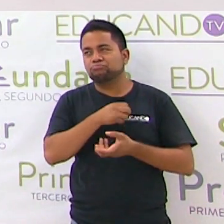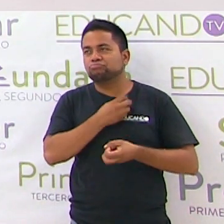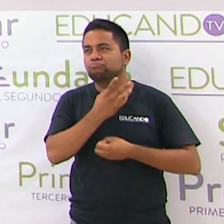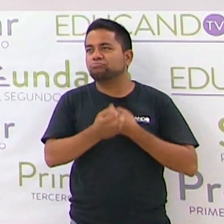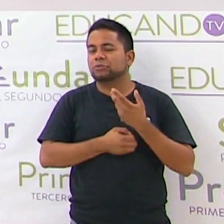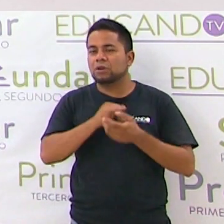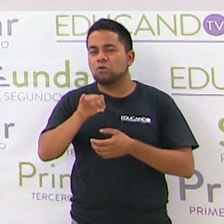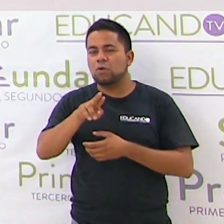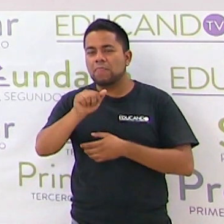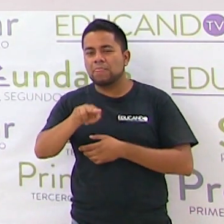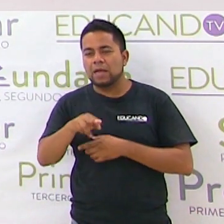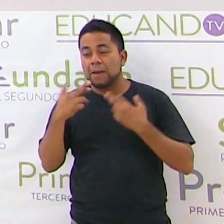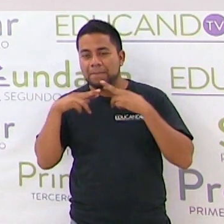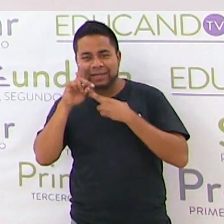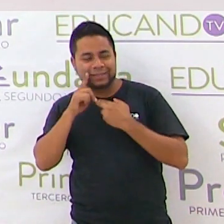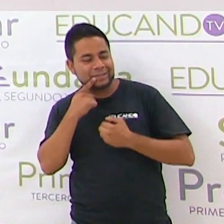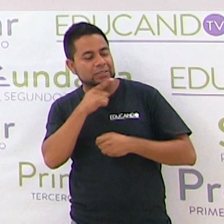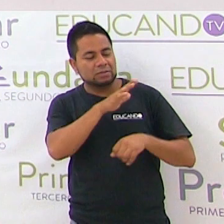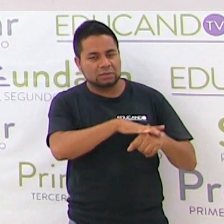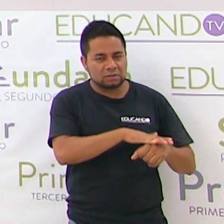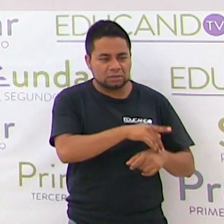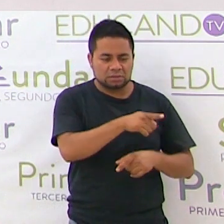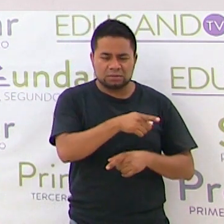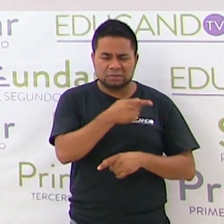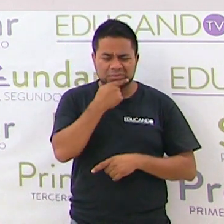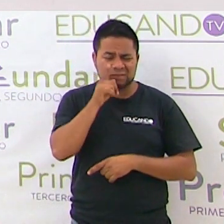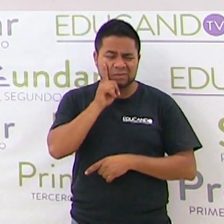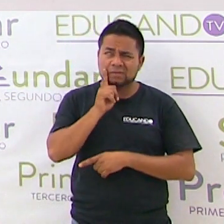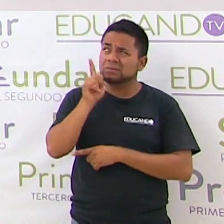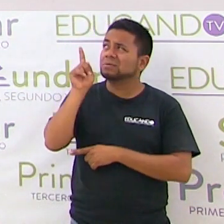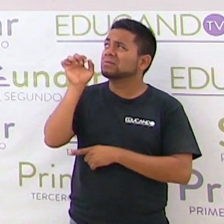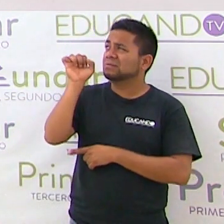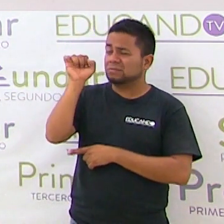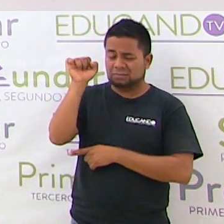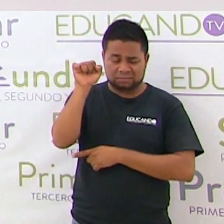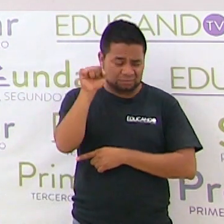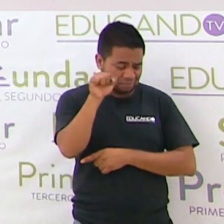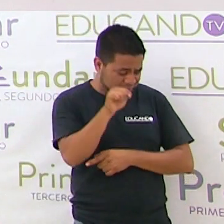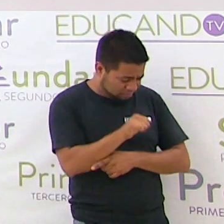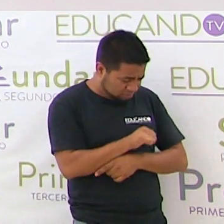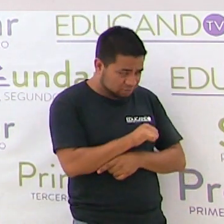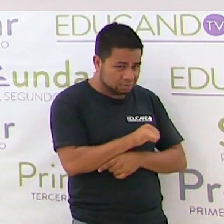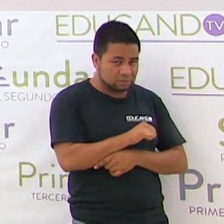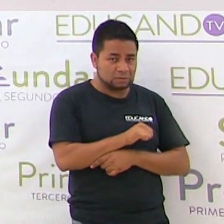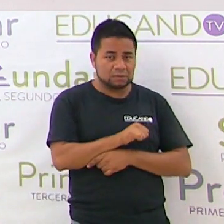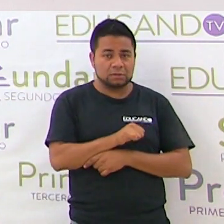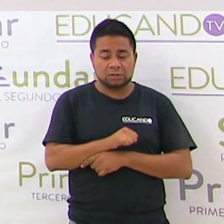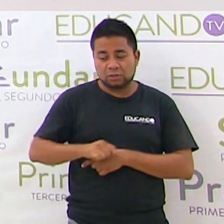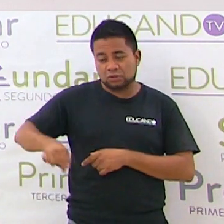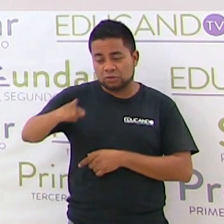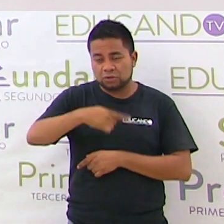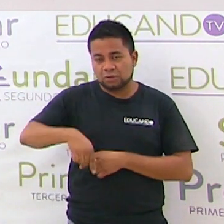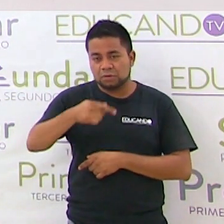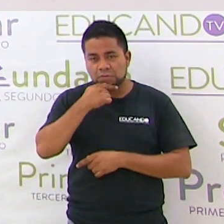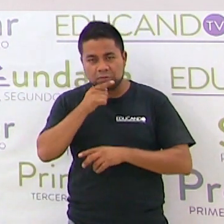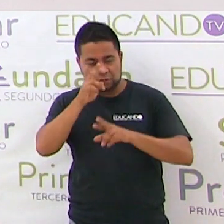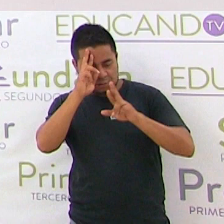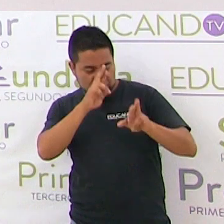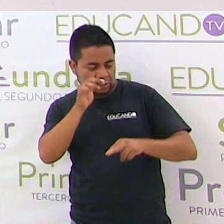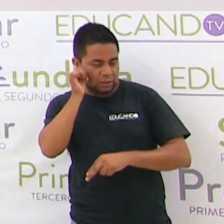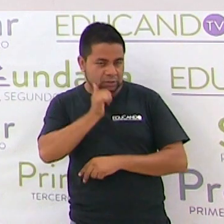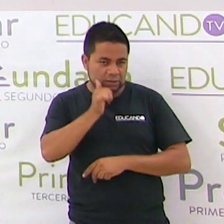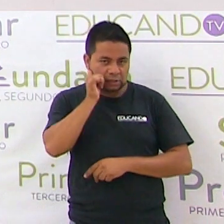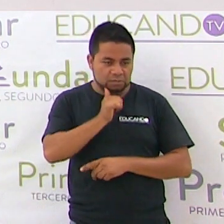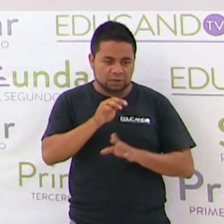habla, le decía la maestra, y la niña agachaba la cabeza escondiendo la barbilla. Todos los niños respetaban a Juana, la